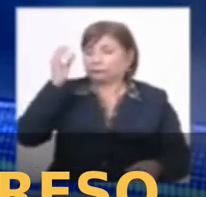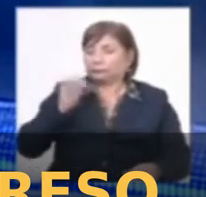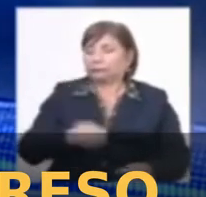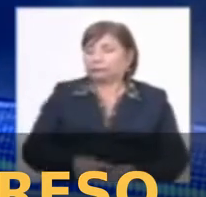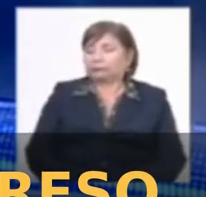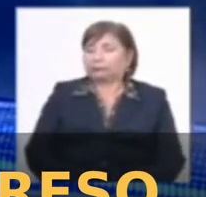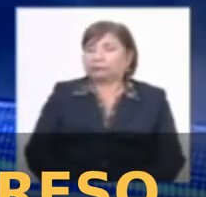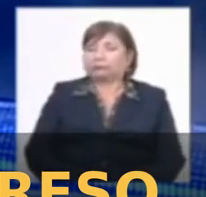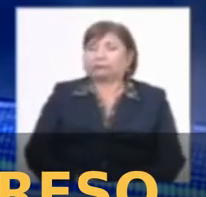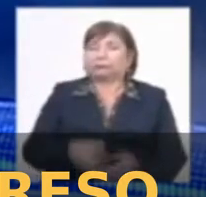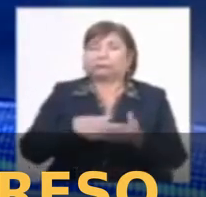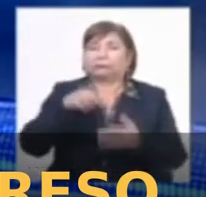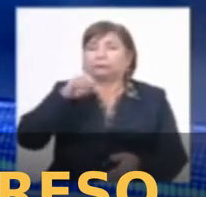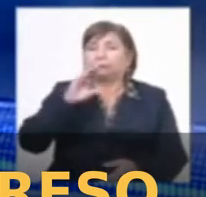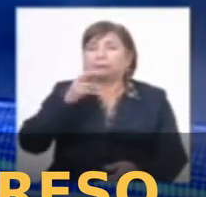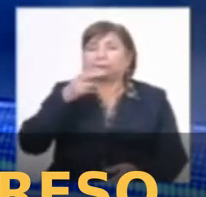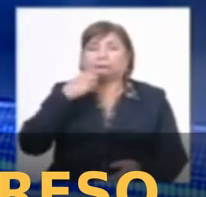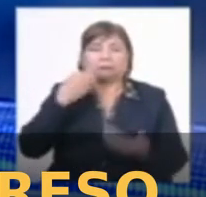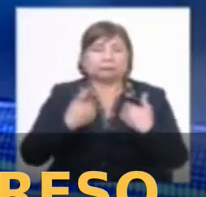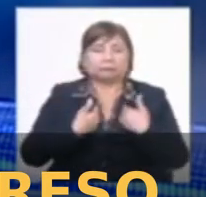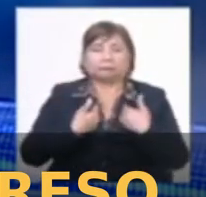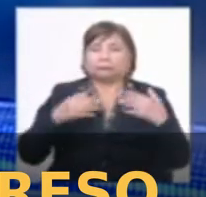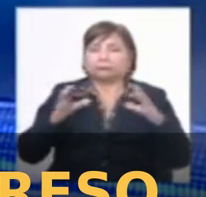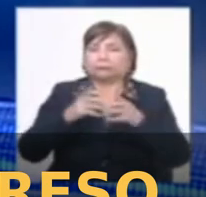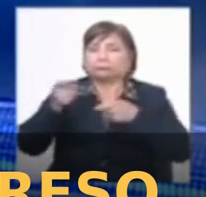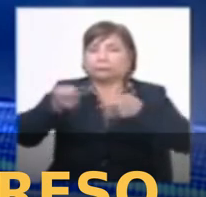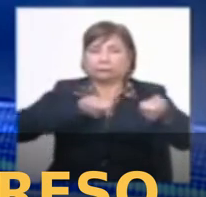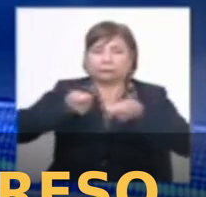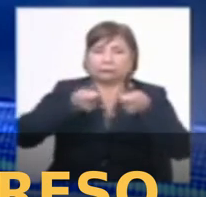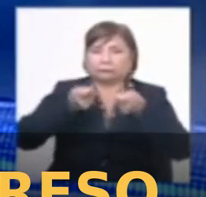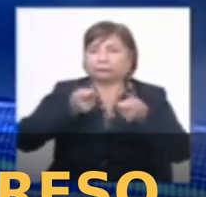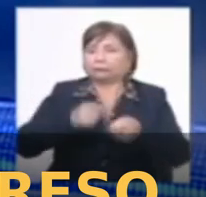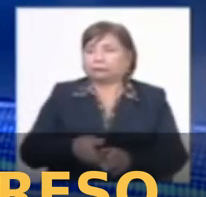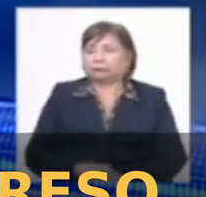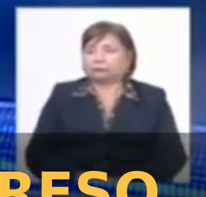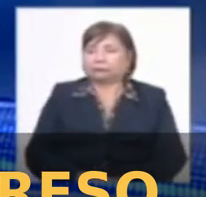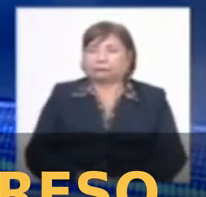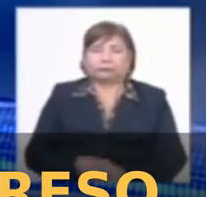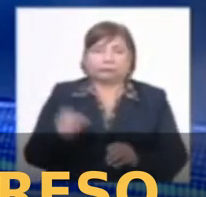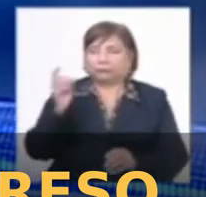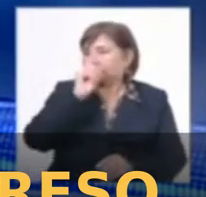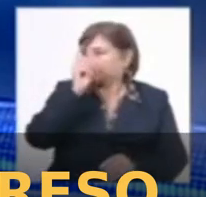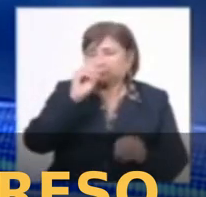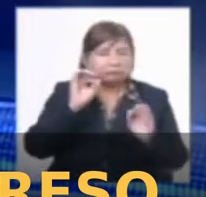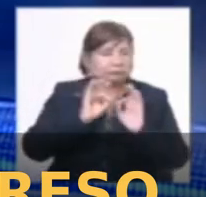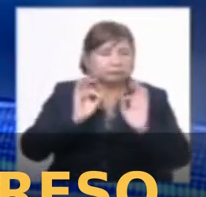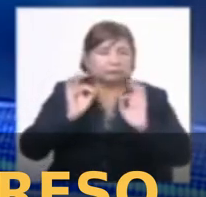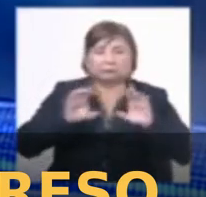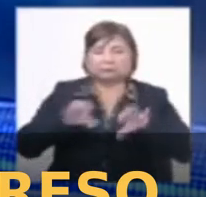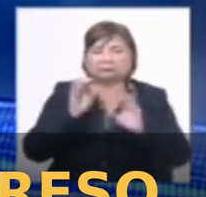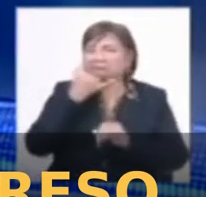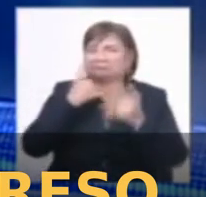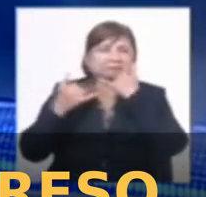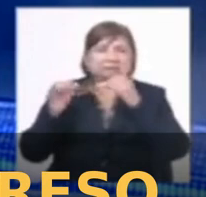le señaló a Pacheco que tenía el Congreso controlado, que no le iba a pasar nada.